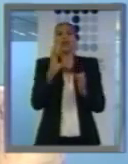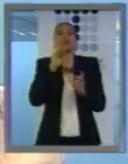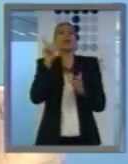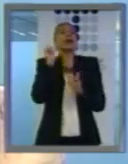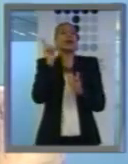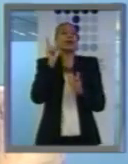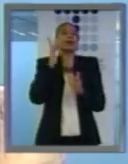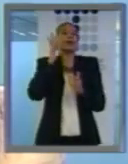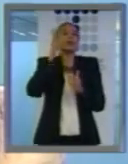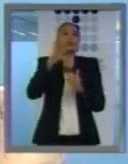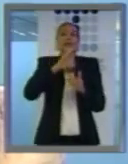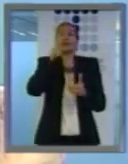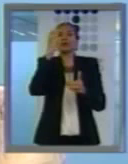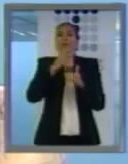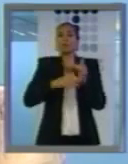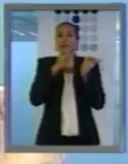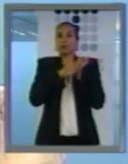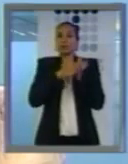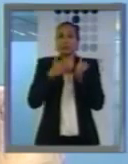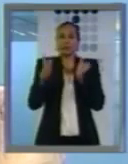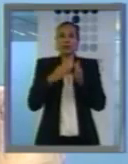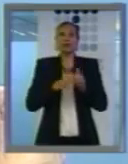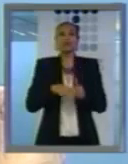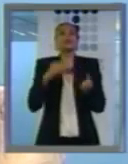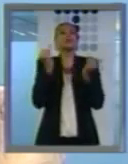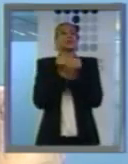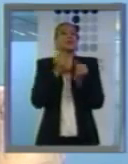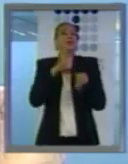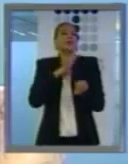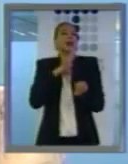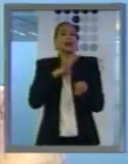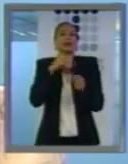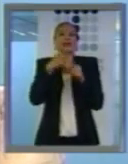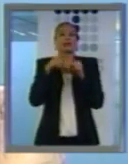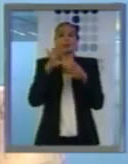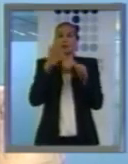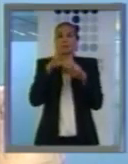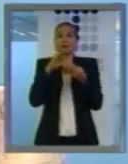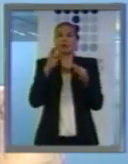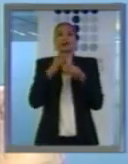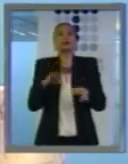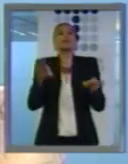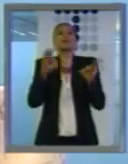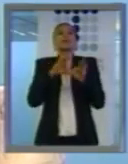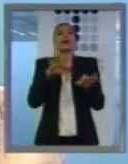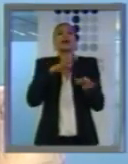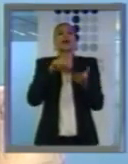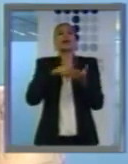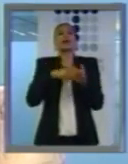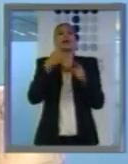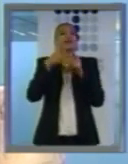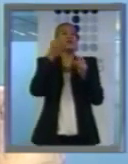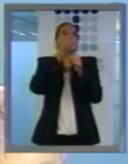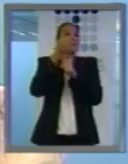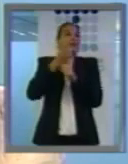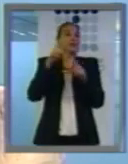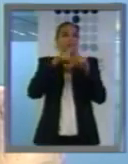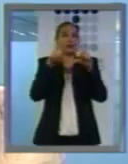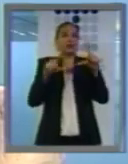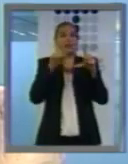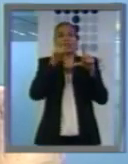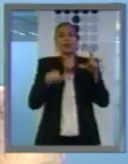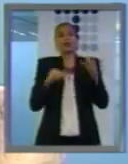de concluir esta ruta. Y bueno, también está, ya lo dijo el auditor Portal, la armonización en los estados, en donde